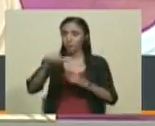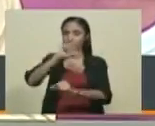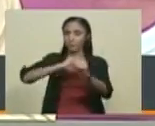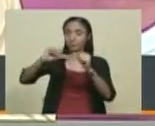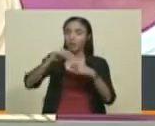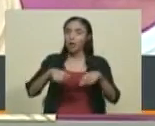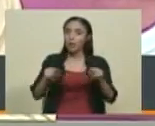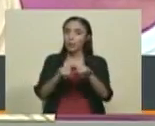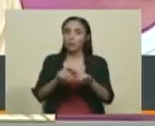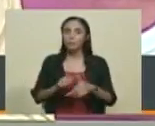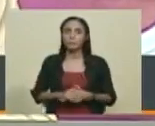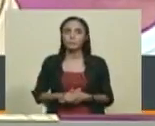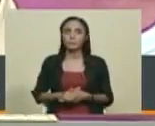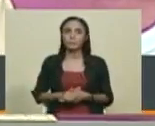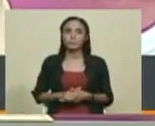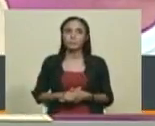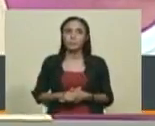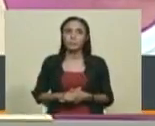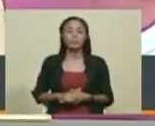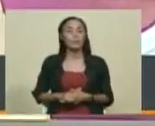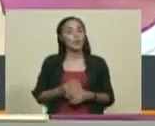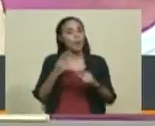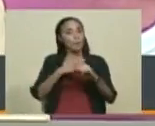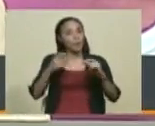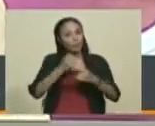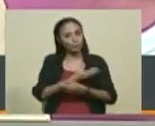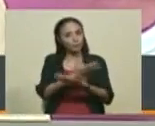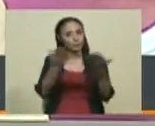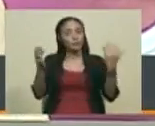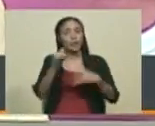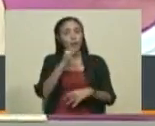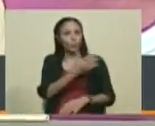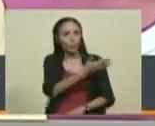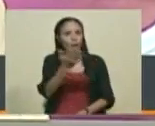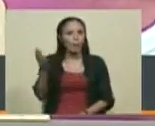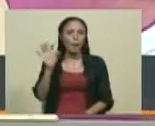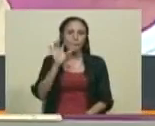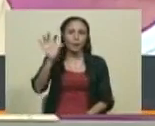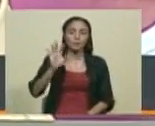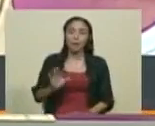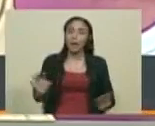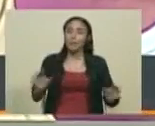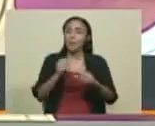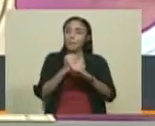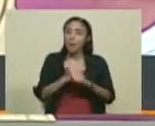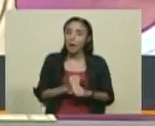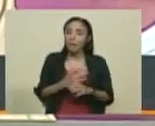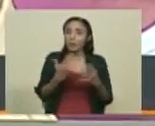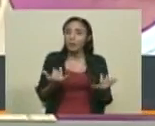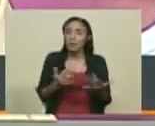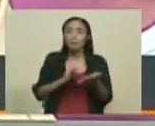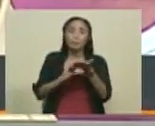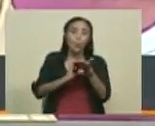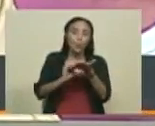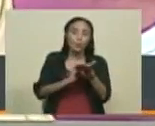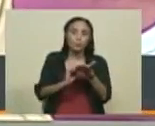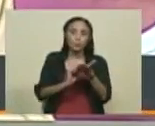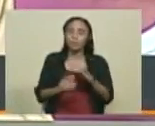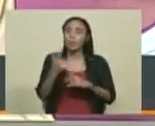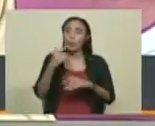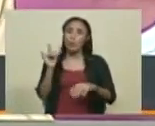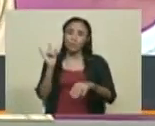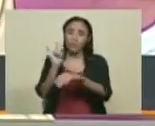he venido a que le digamos a un país que espera por nosotros, no le vamos a